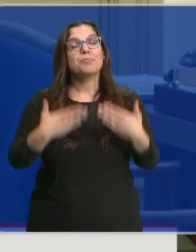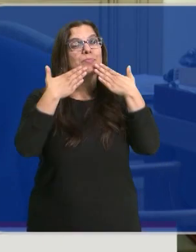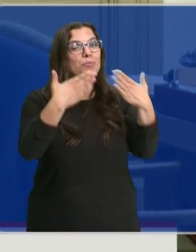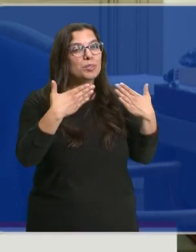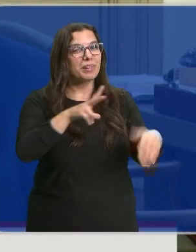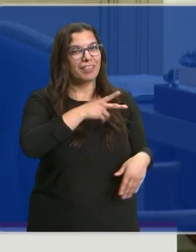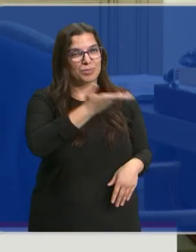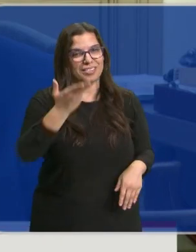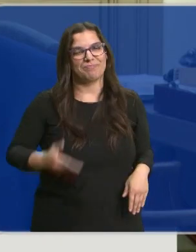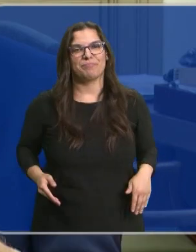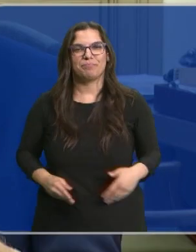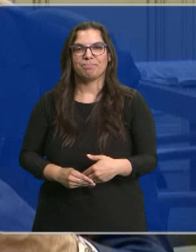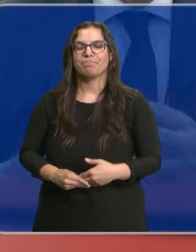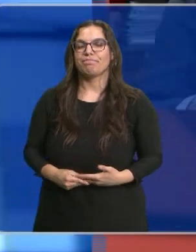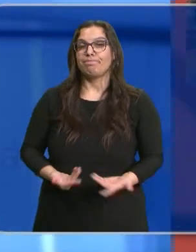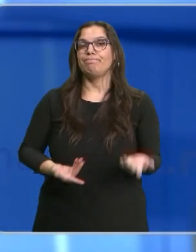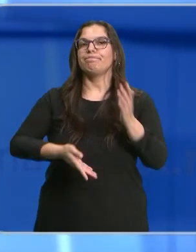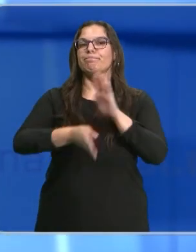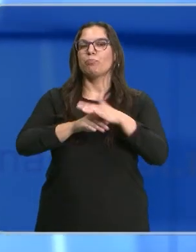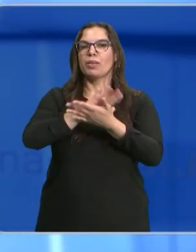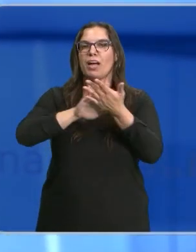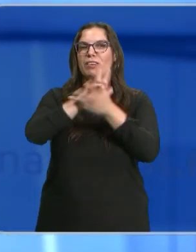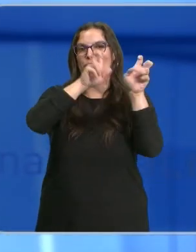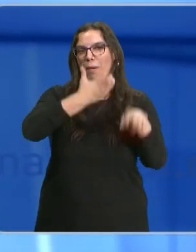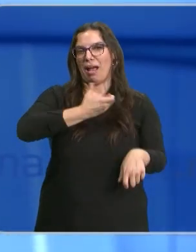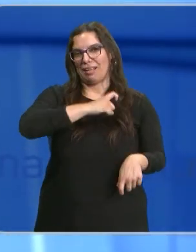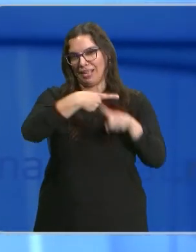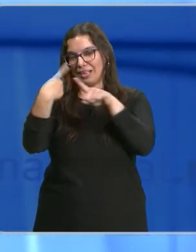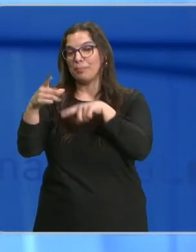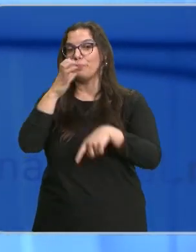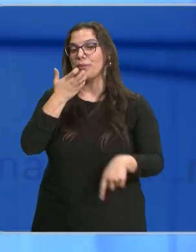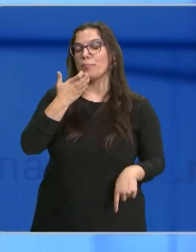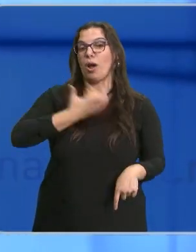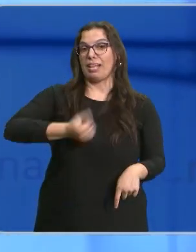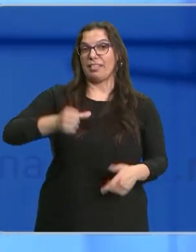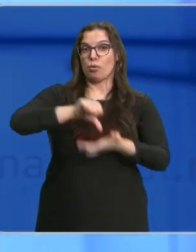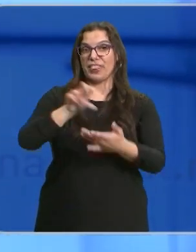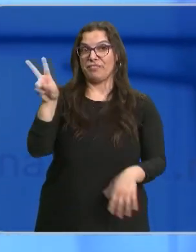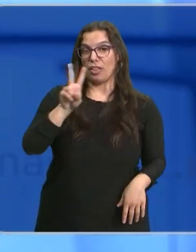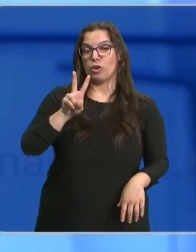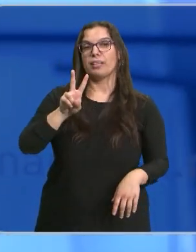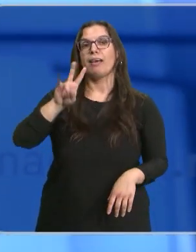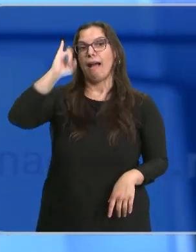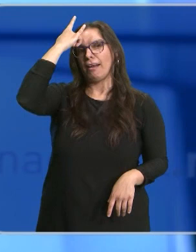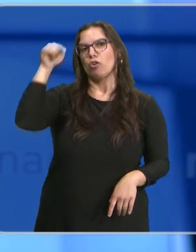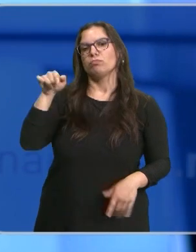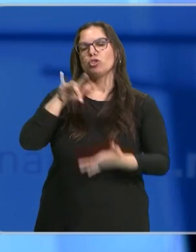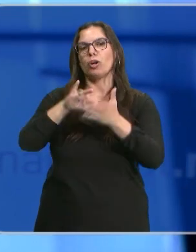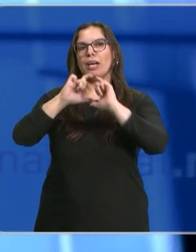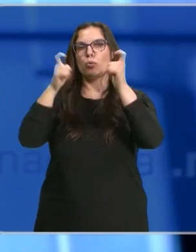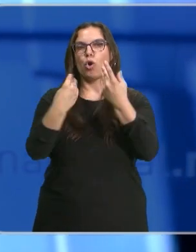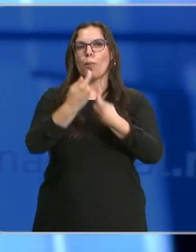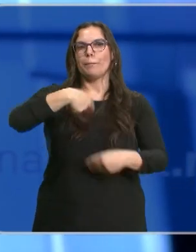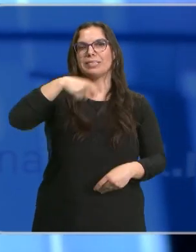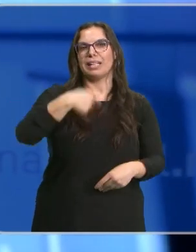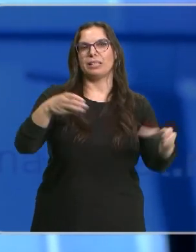Muchísimas gracias a ustedes. Seguimos hablando de alcaldes porque Jesús Julio Carnero, el regidor de la ciudad de Valladolid, ha mantenido un encuentro